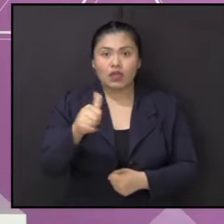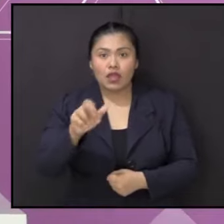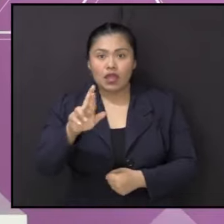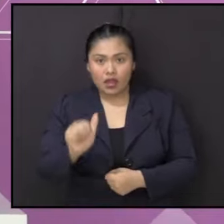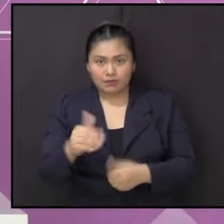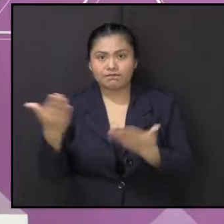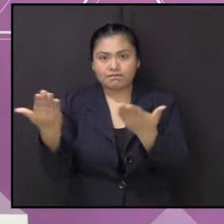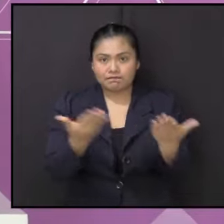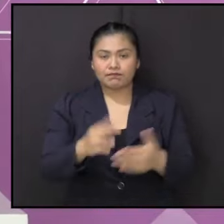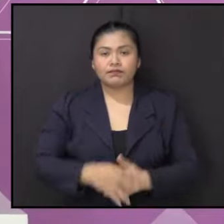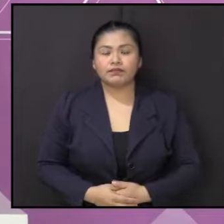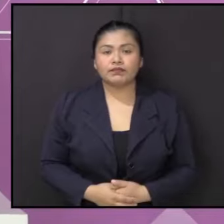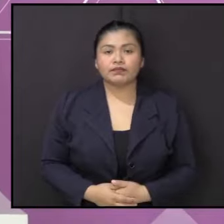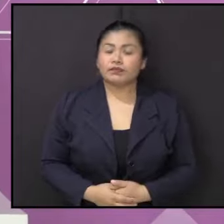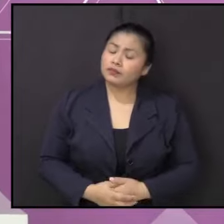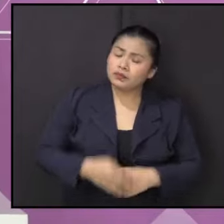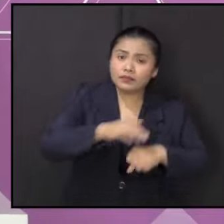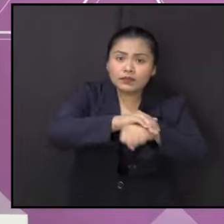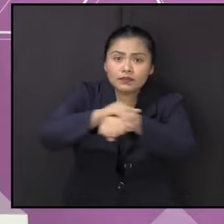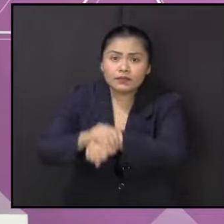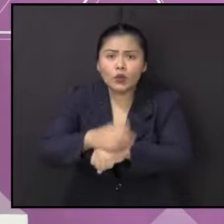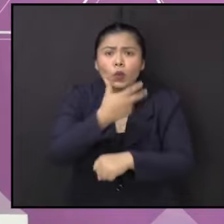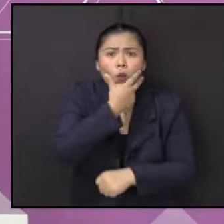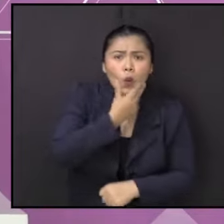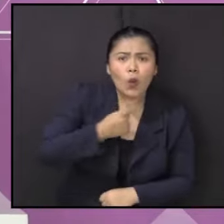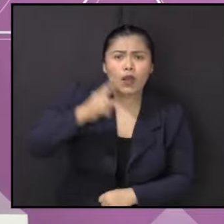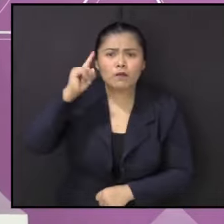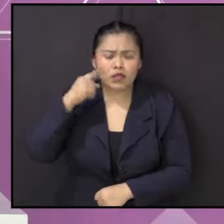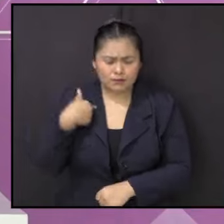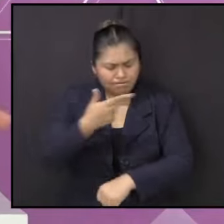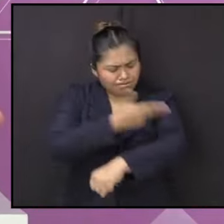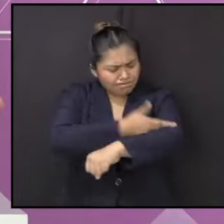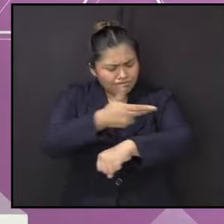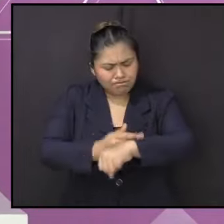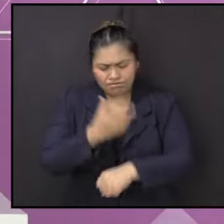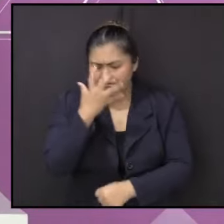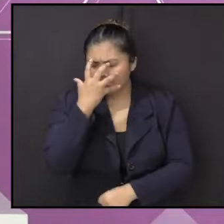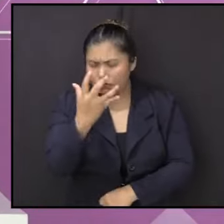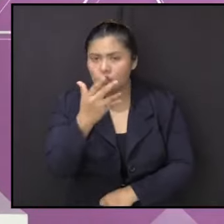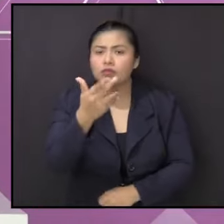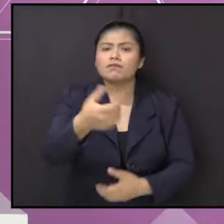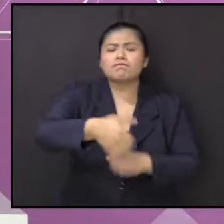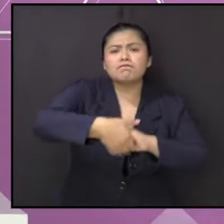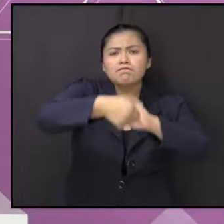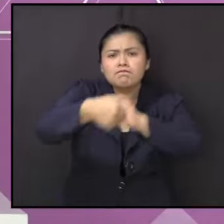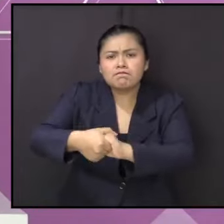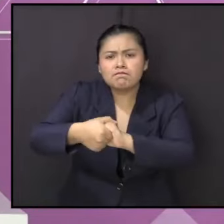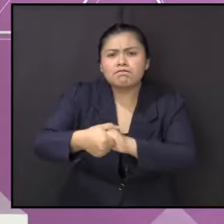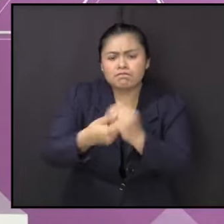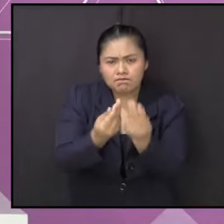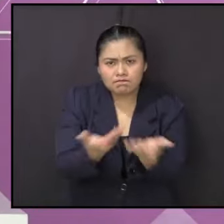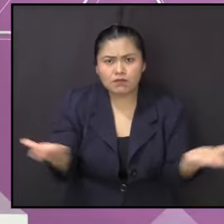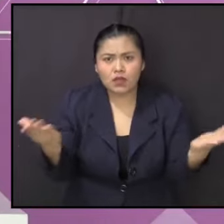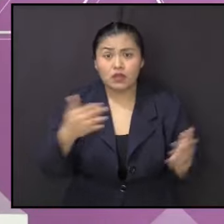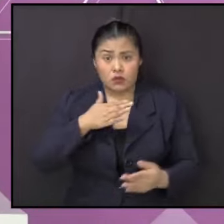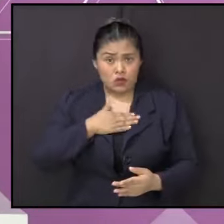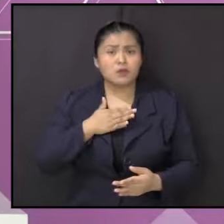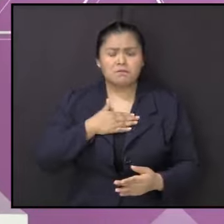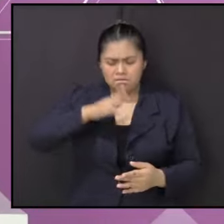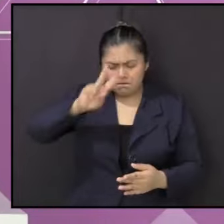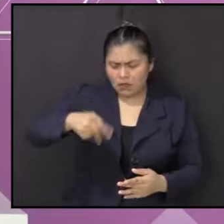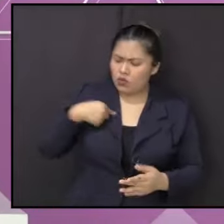amigas, te saludo con la honestidad y franqueza de mi alma. Soy una mujer de compromisos y de resultados. Soy